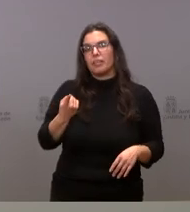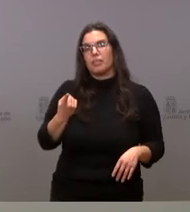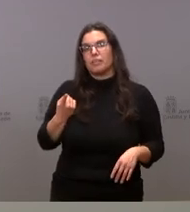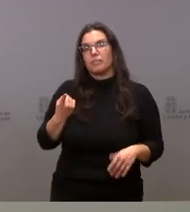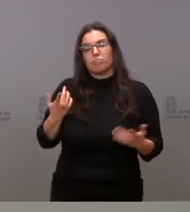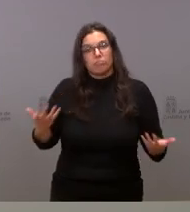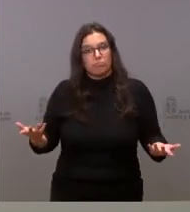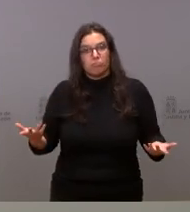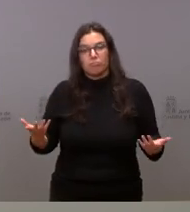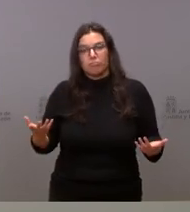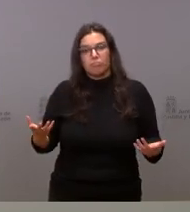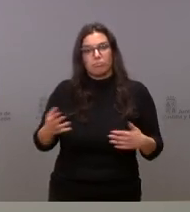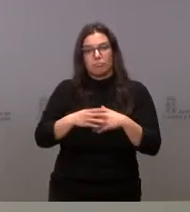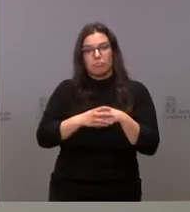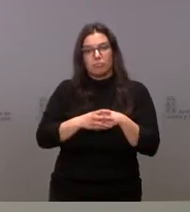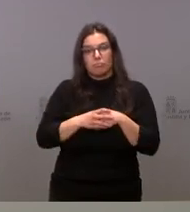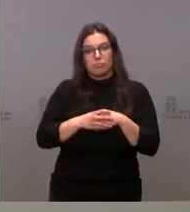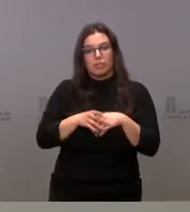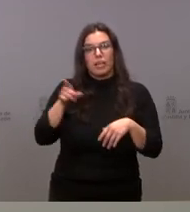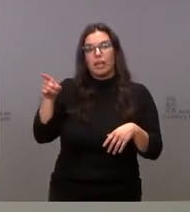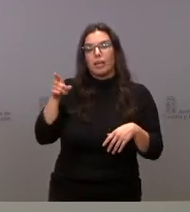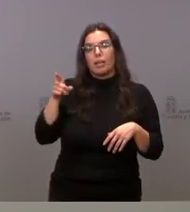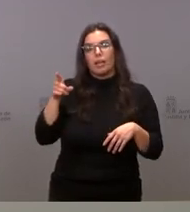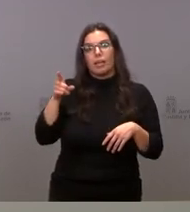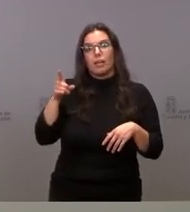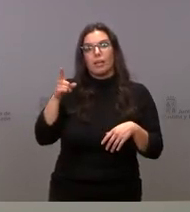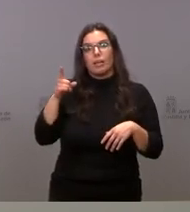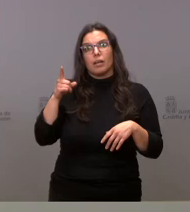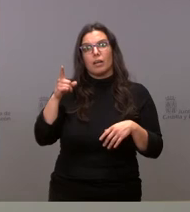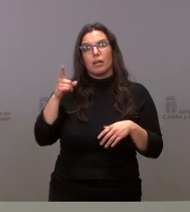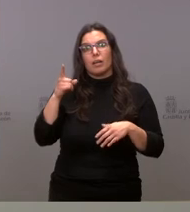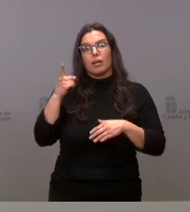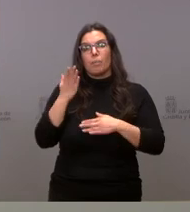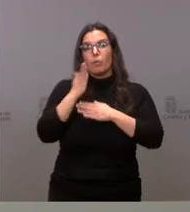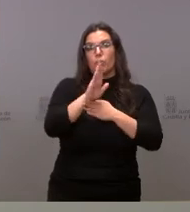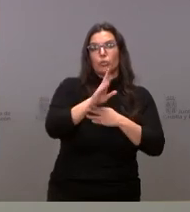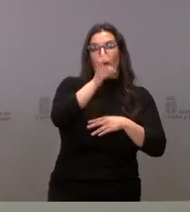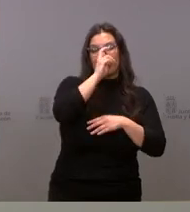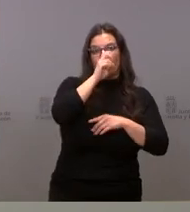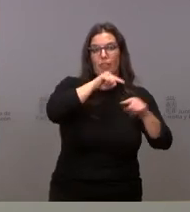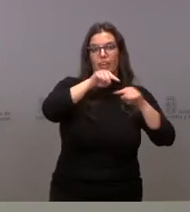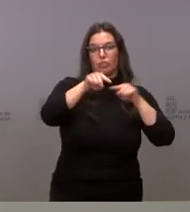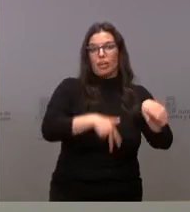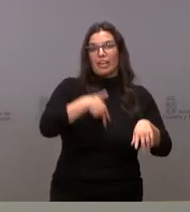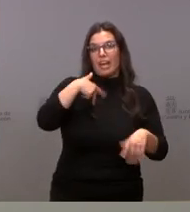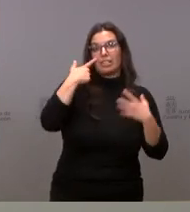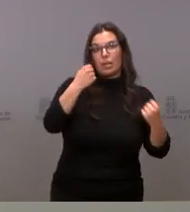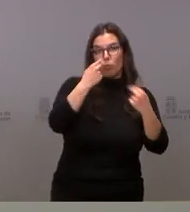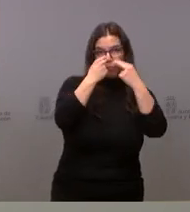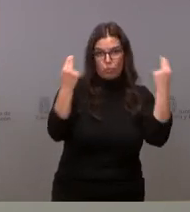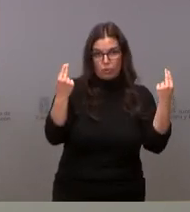pues que sea con lo que se ha puesto se ha propuesto para ese puesto a la antigua directora general de salud pública con lo cual entiendo